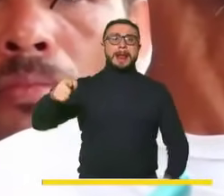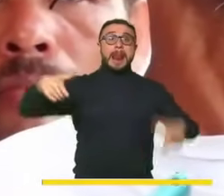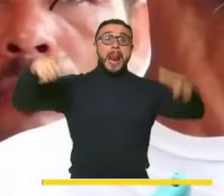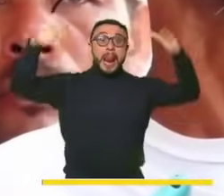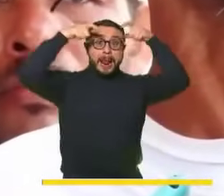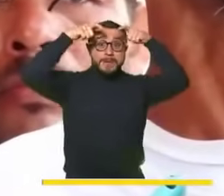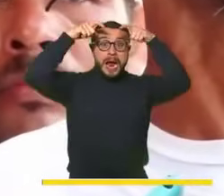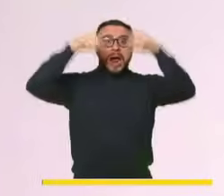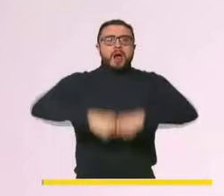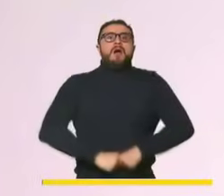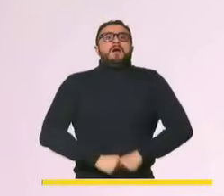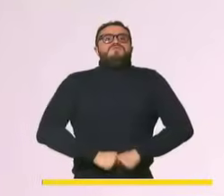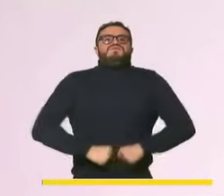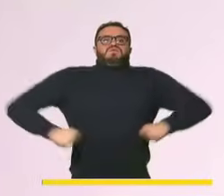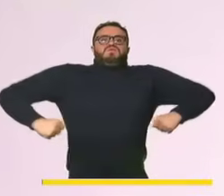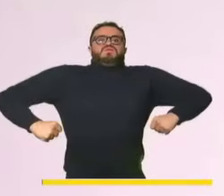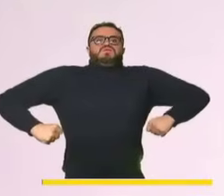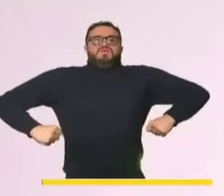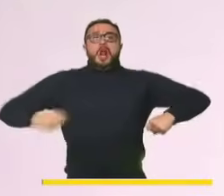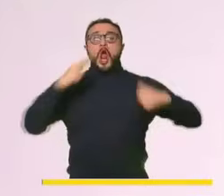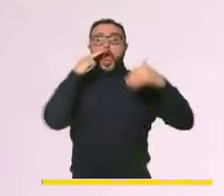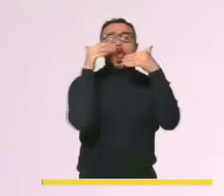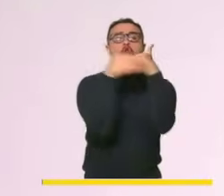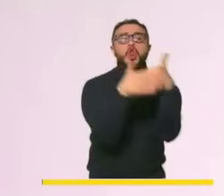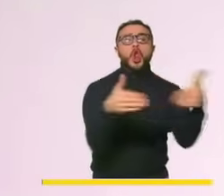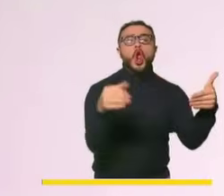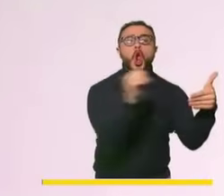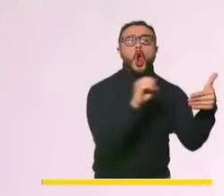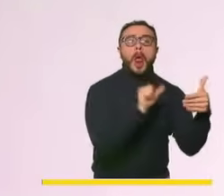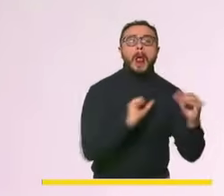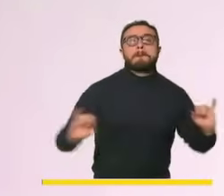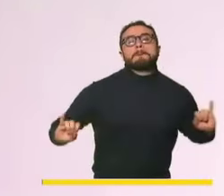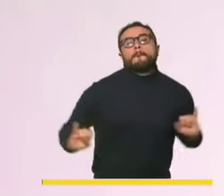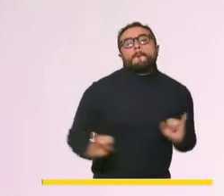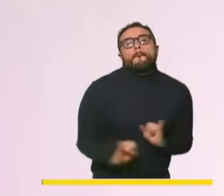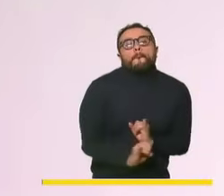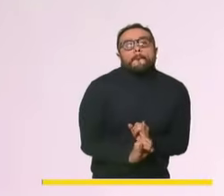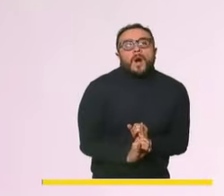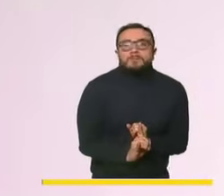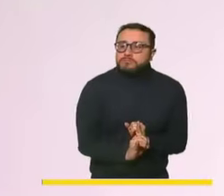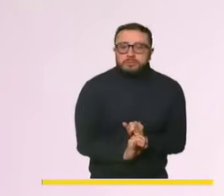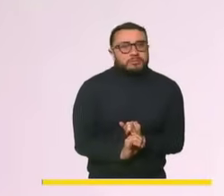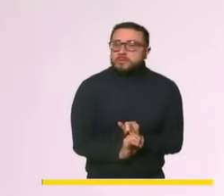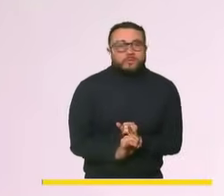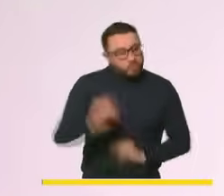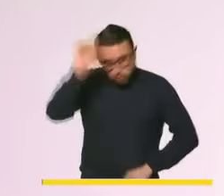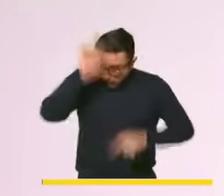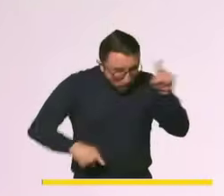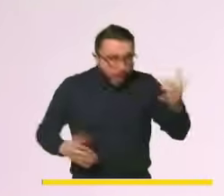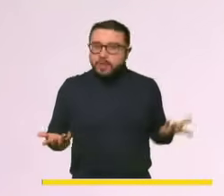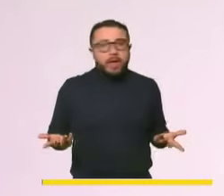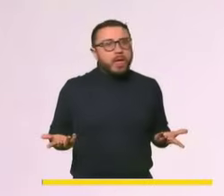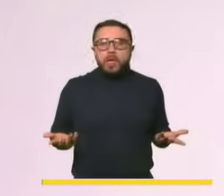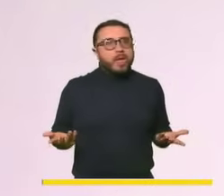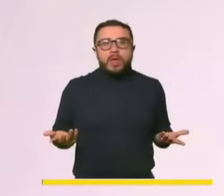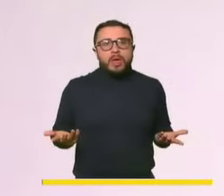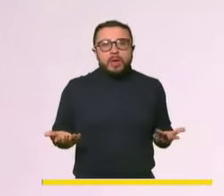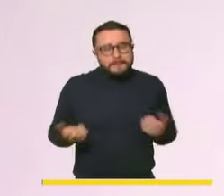estuvieran gordas y los niños y las niñas flacos. Que no puede